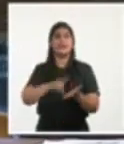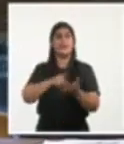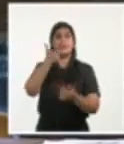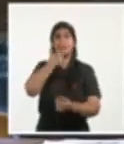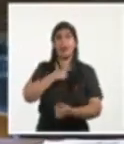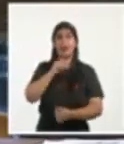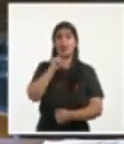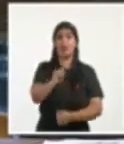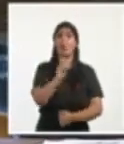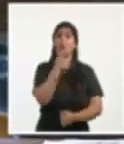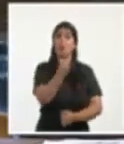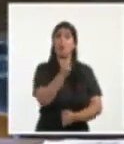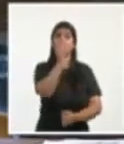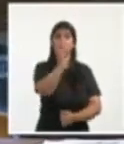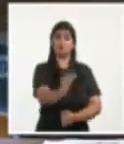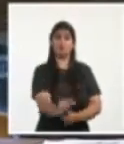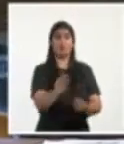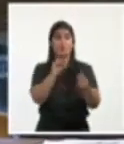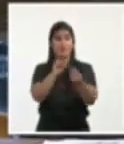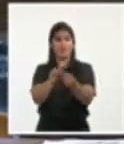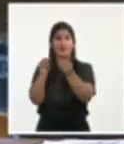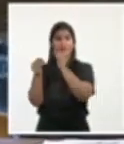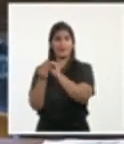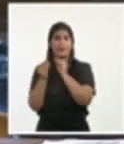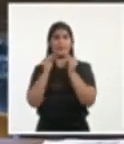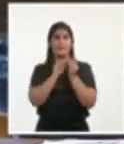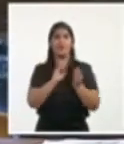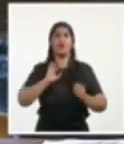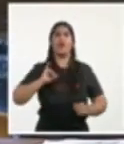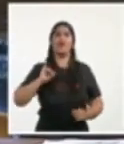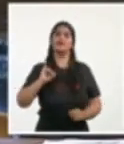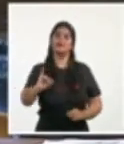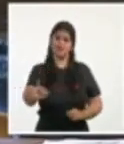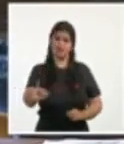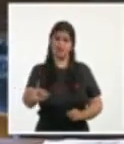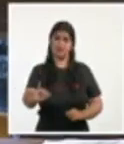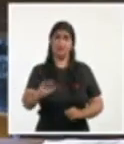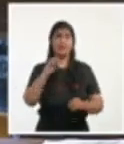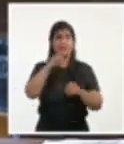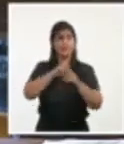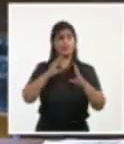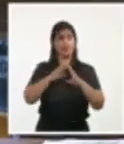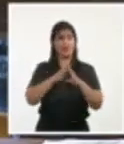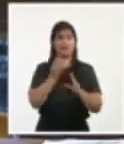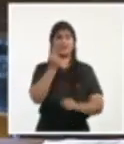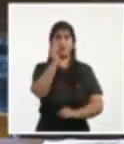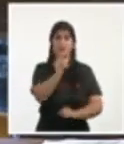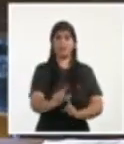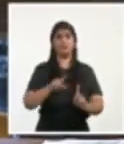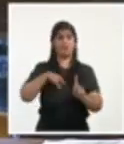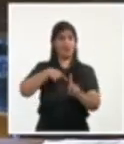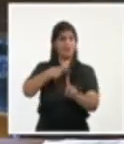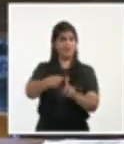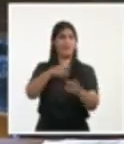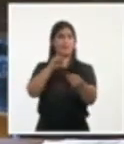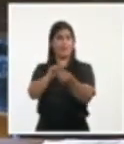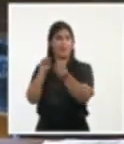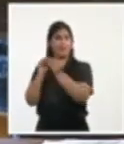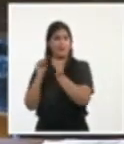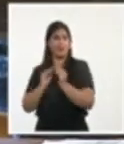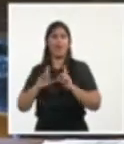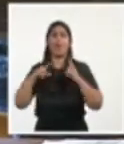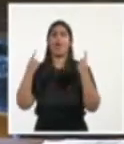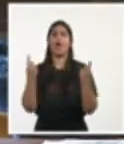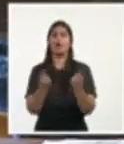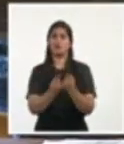no enfermaba a nadie, hoy un enfermo en la familia prácticamente enferma a la familia. Hemos tenido, lamentablemente,